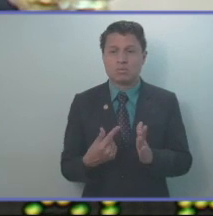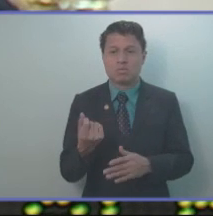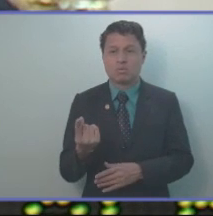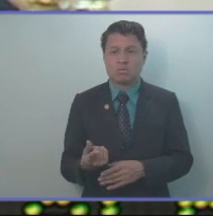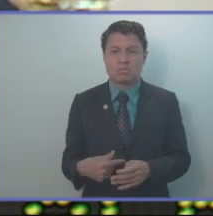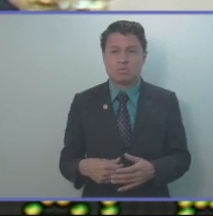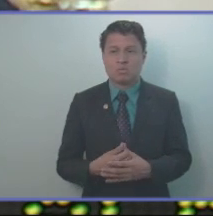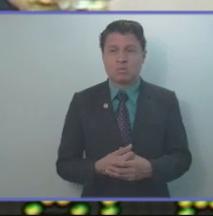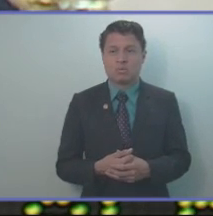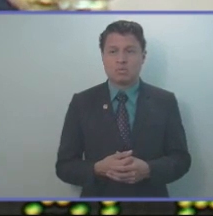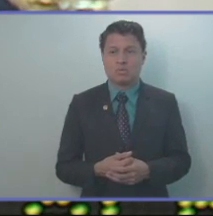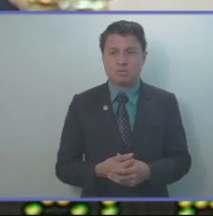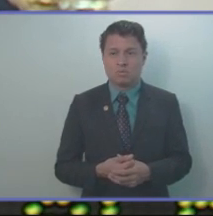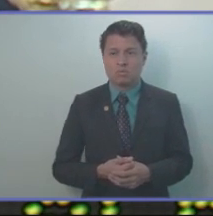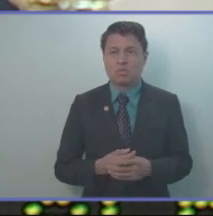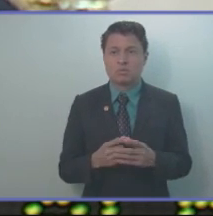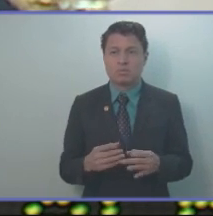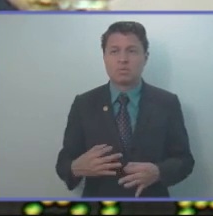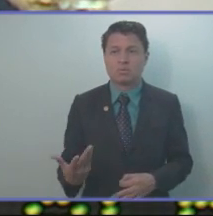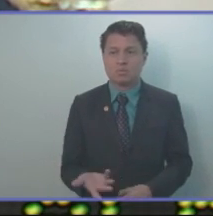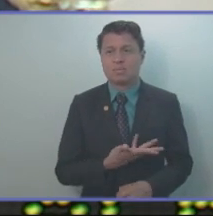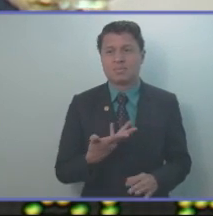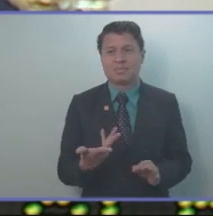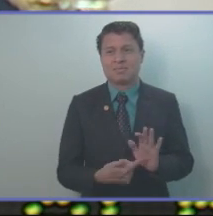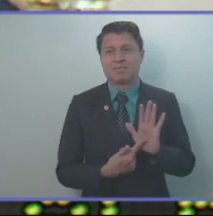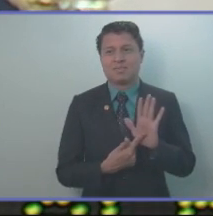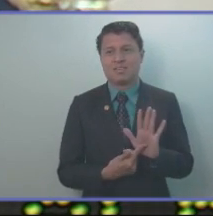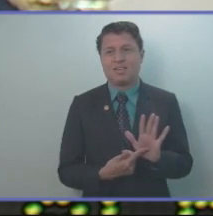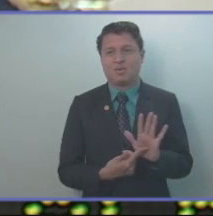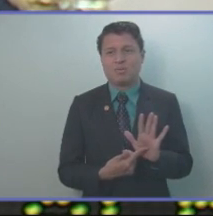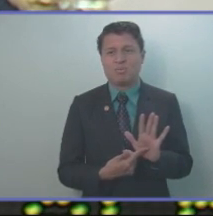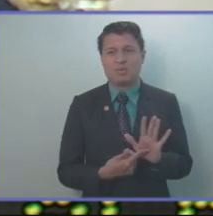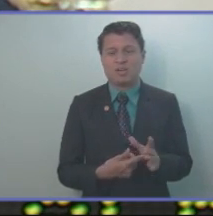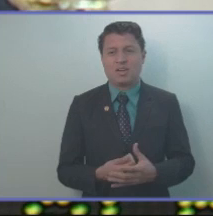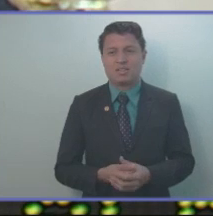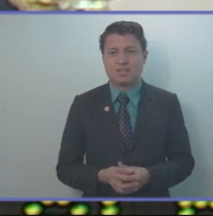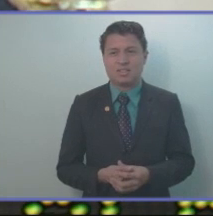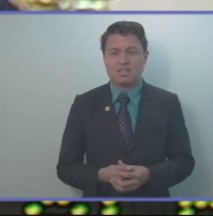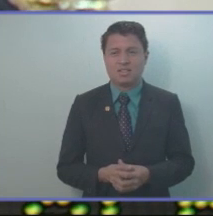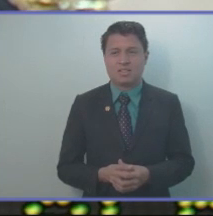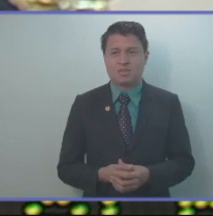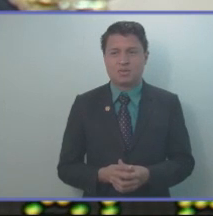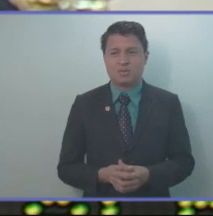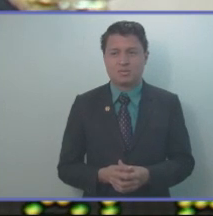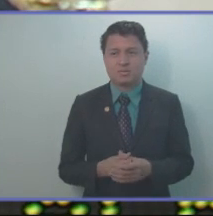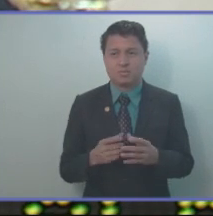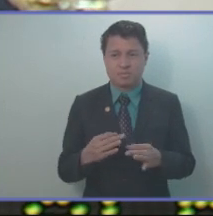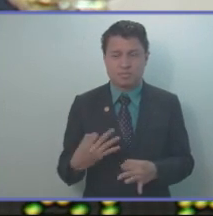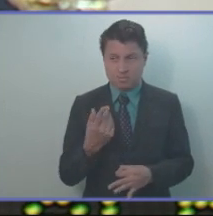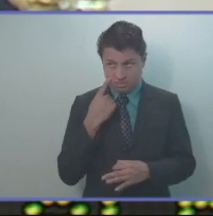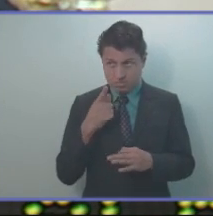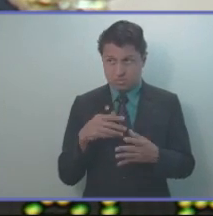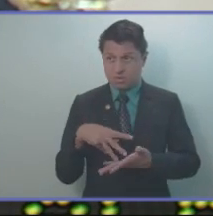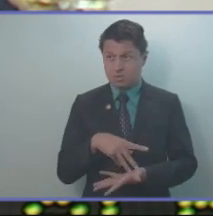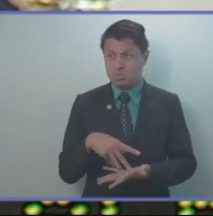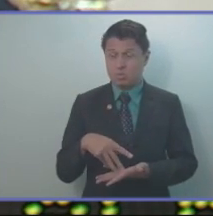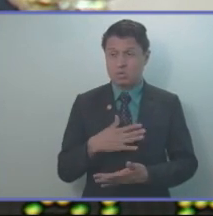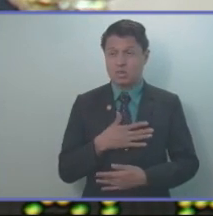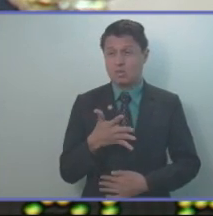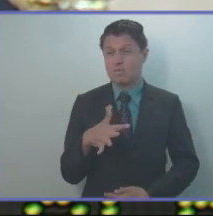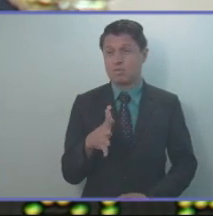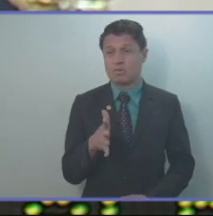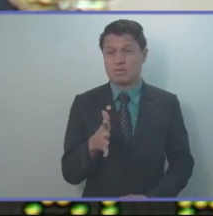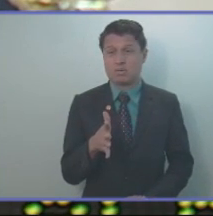llegar facturas extraordinarias a la población. Y ese es un tema en el que la población tiene